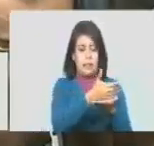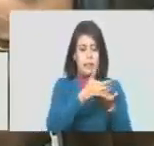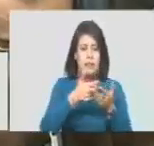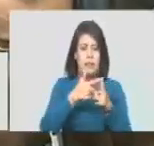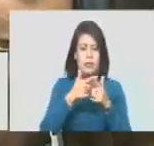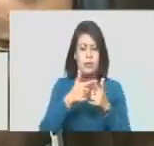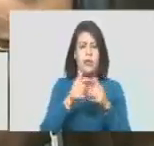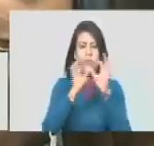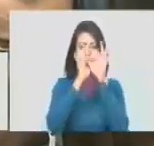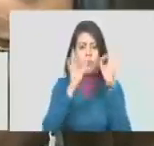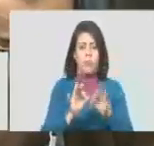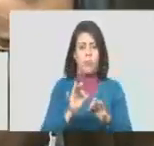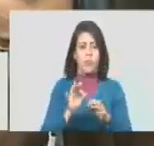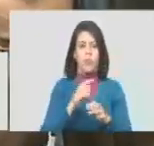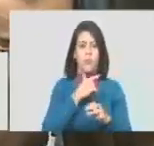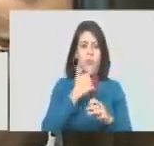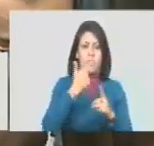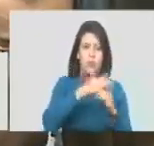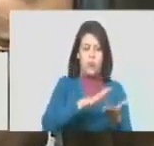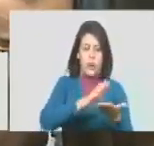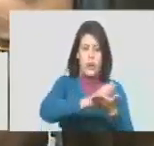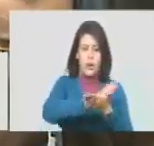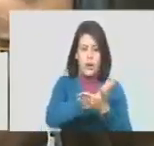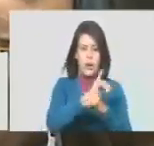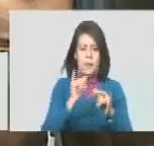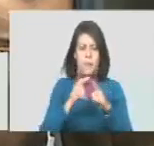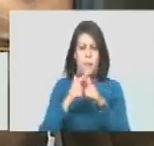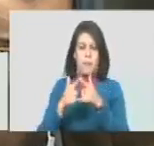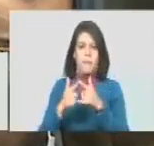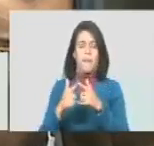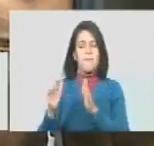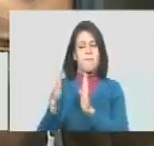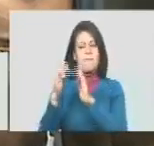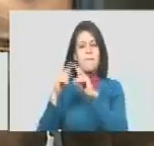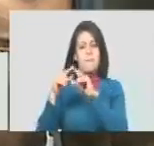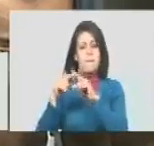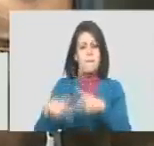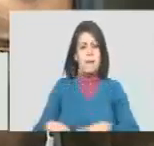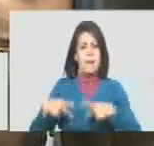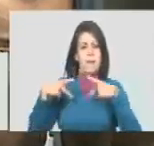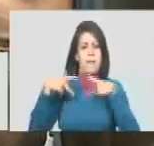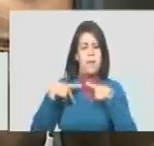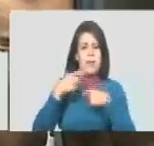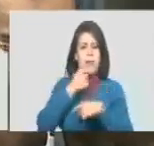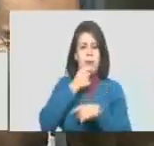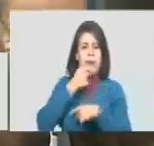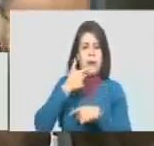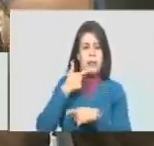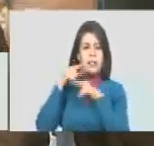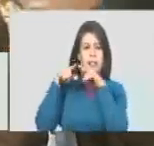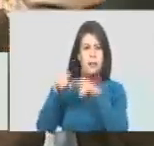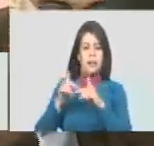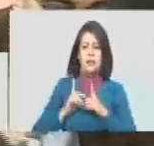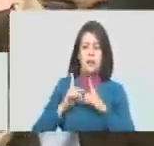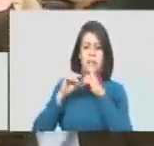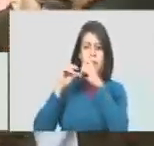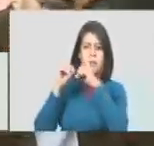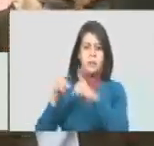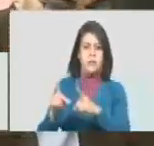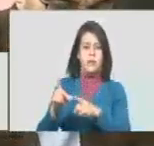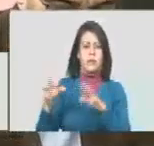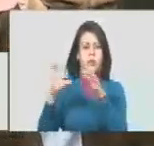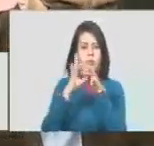el modelo de la muerte del capitalismo versus el modelo de la vida, de la belleza, de la dignidad y